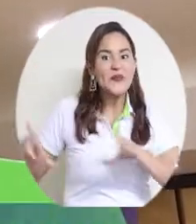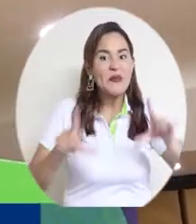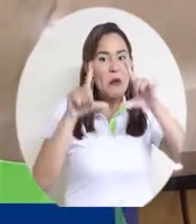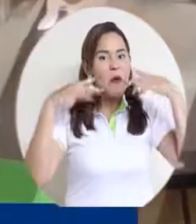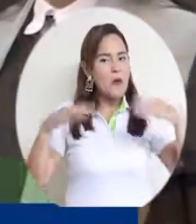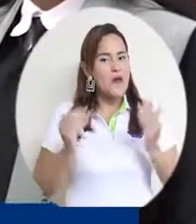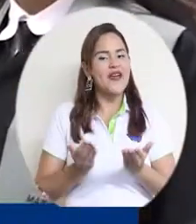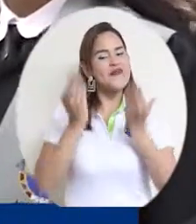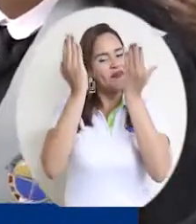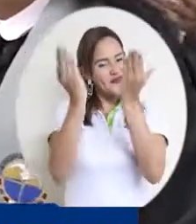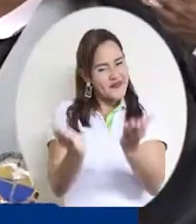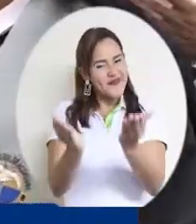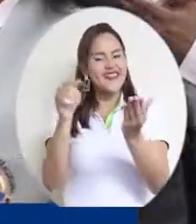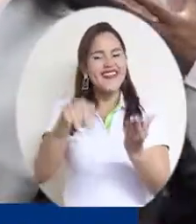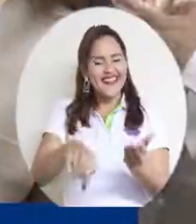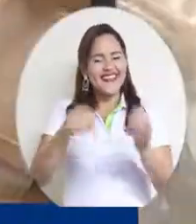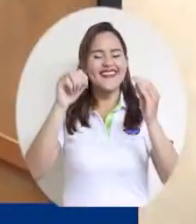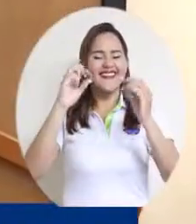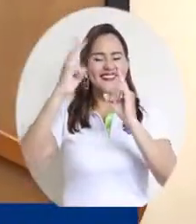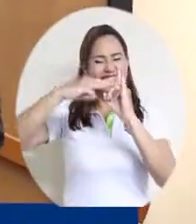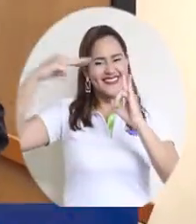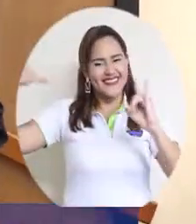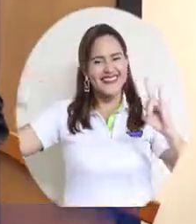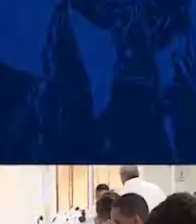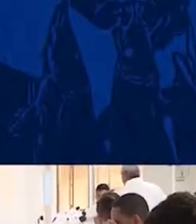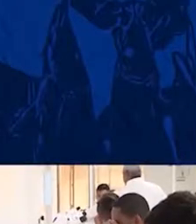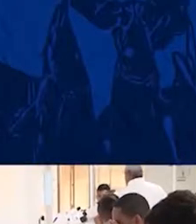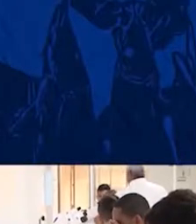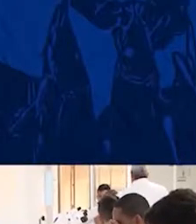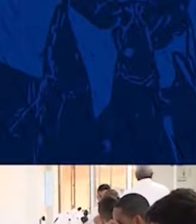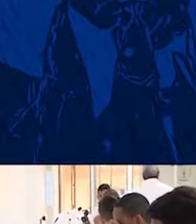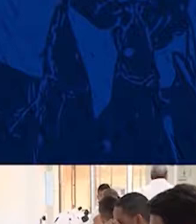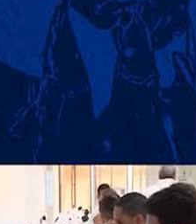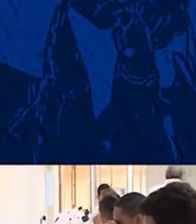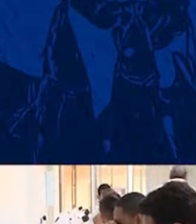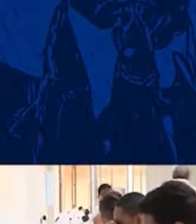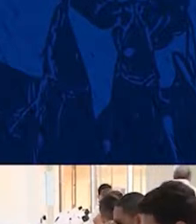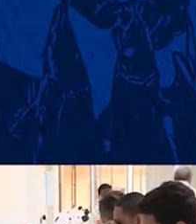modalidad posgradual entregó nuevos egresados en UNI Magdalena.